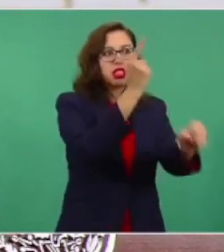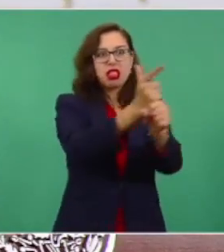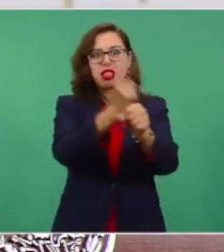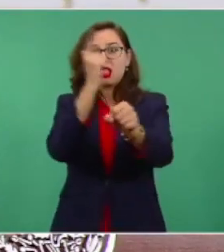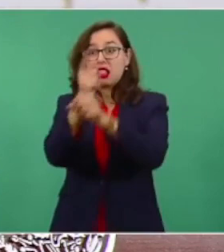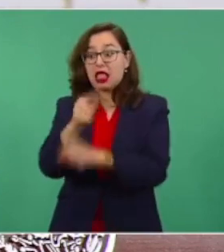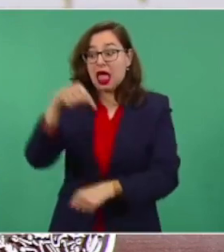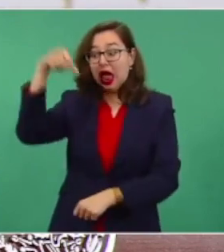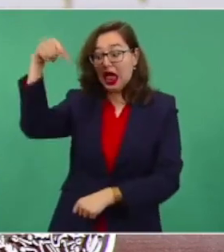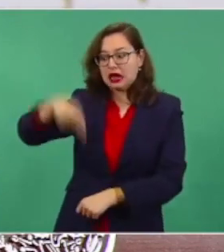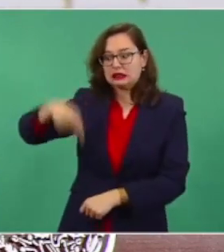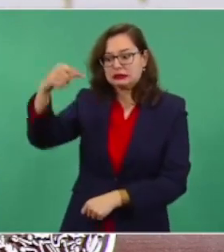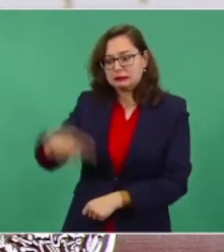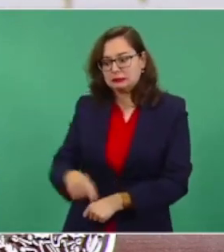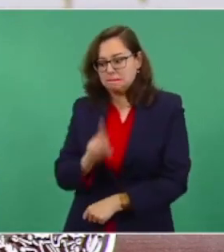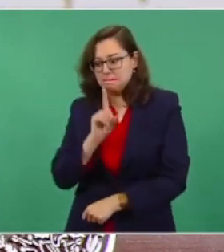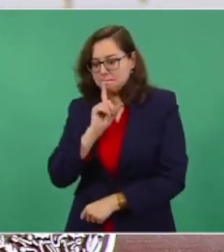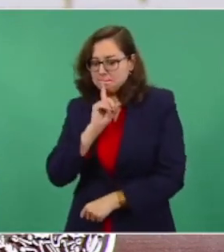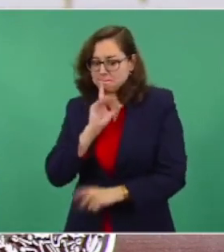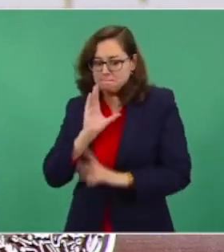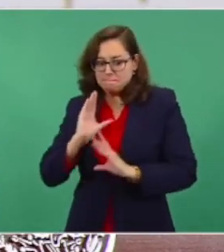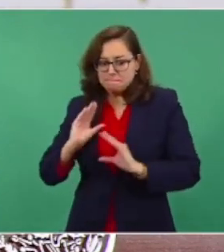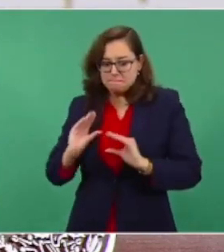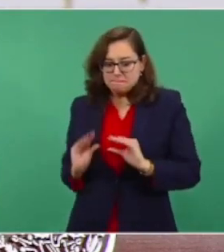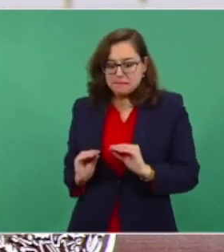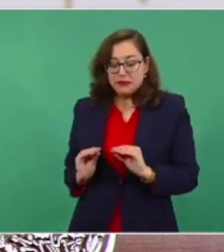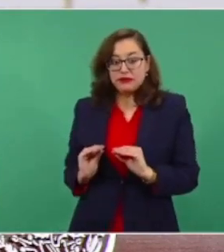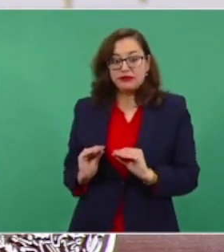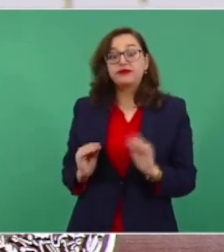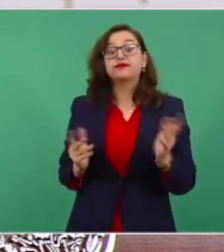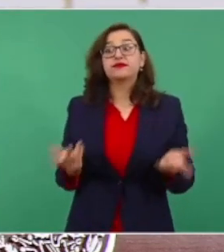Instituto de la Transparencia